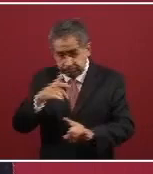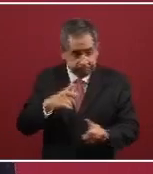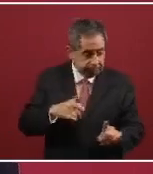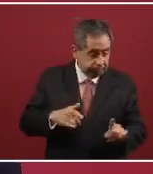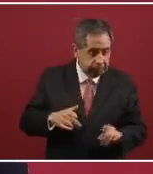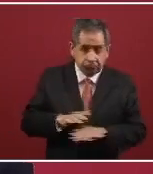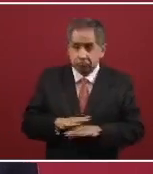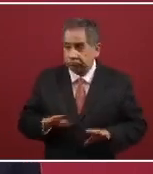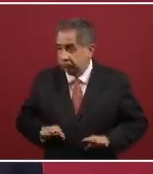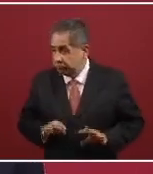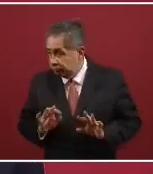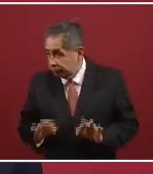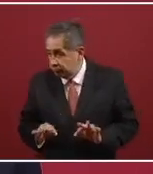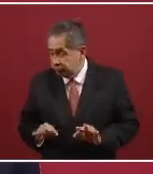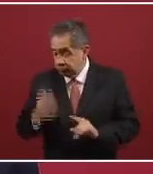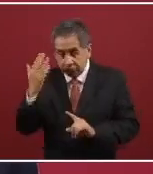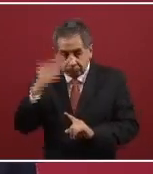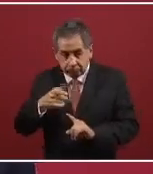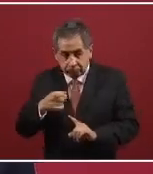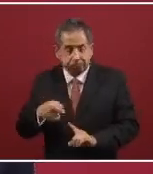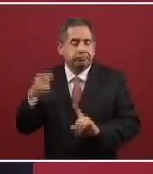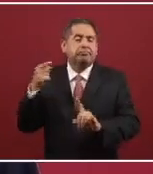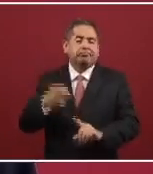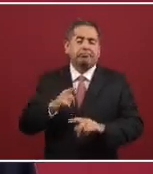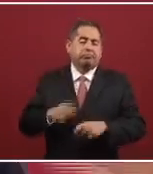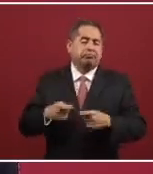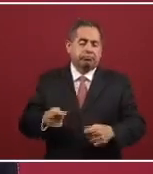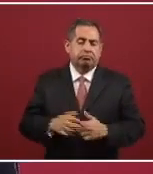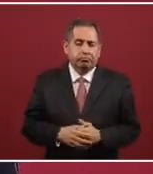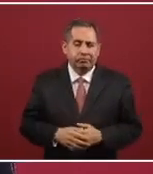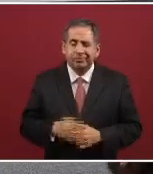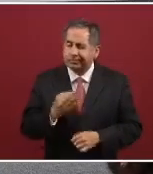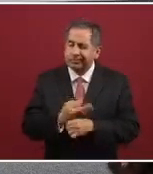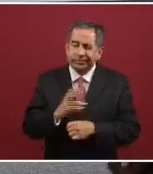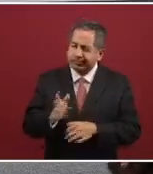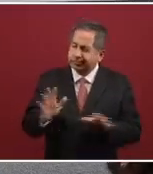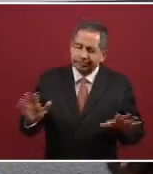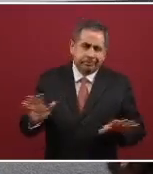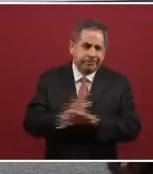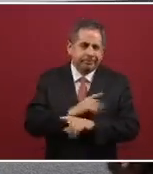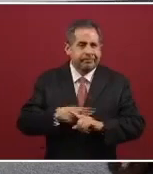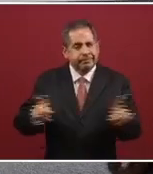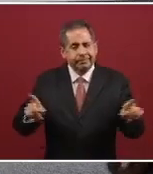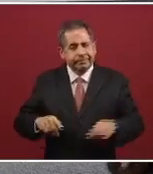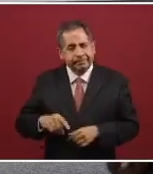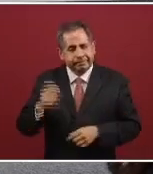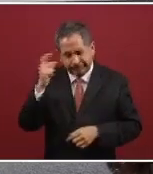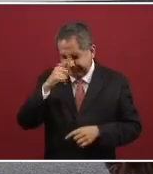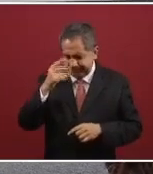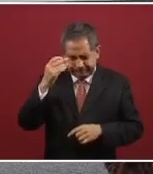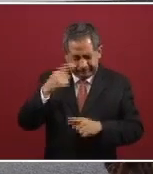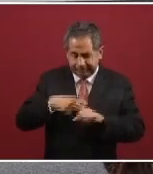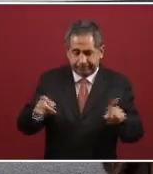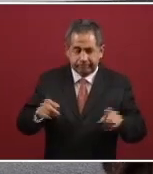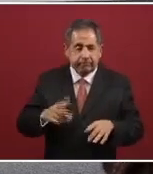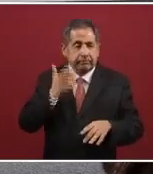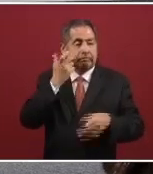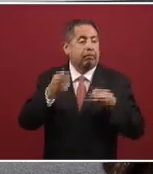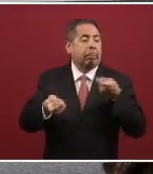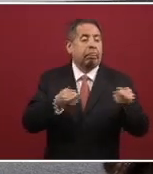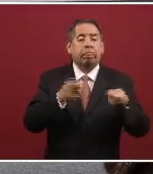que conviene y lo que no conviene. Y estamos en otros tiempos y es muy difícil la